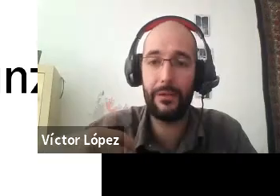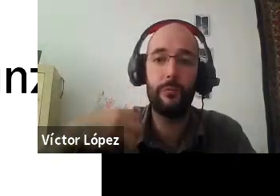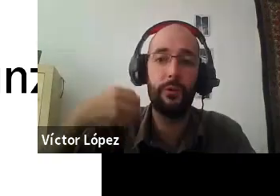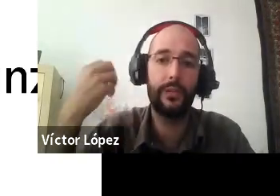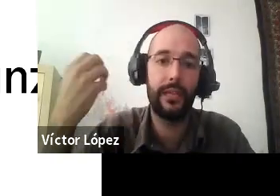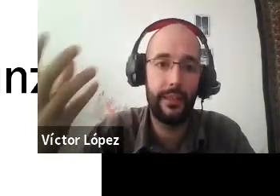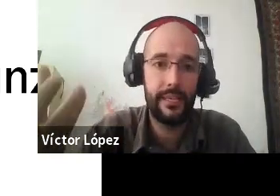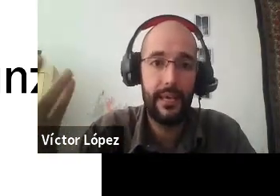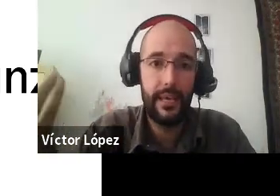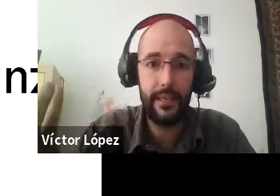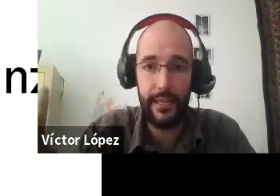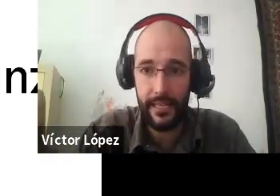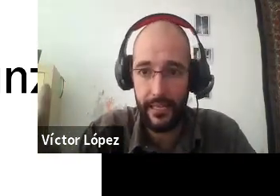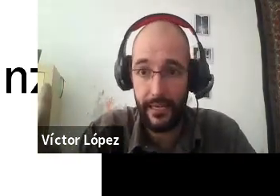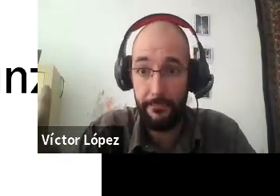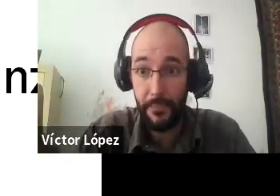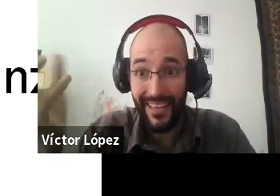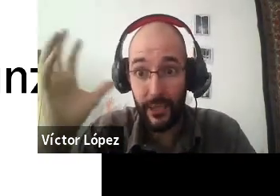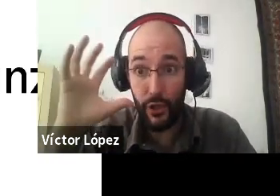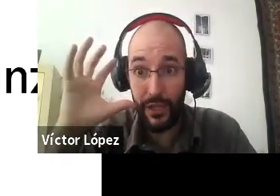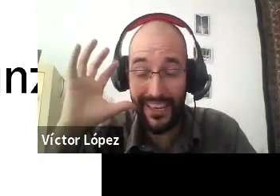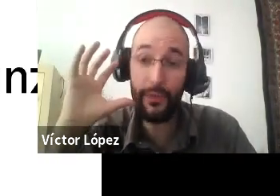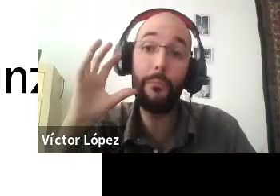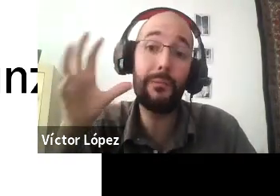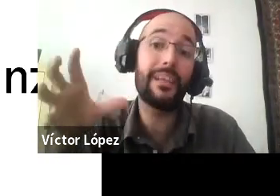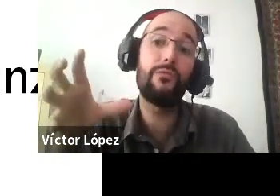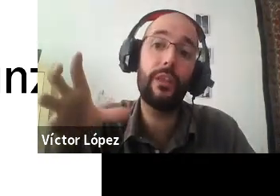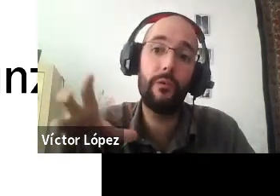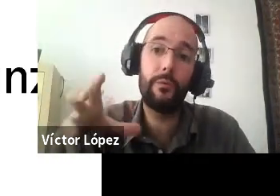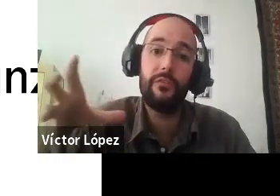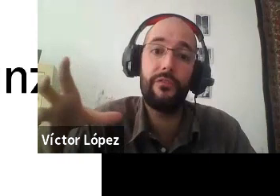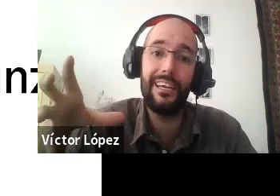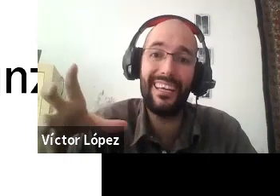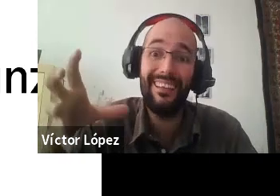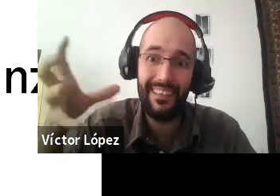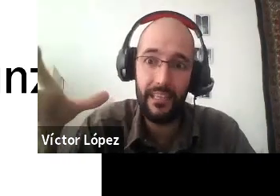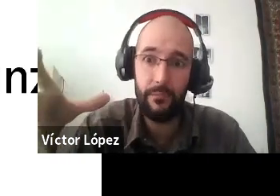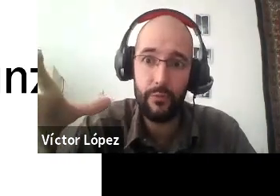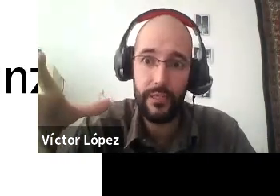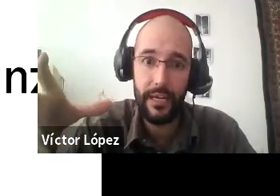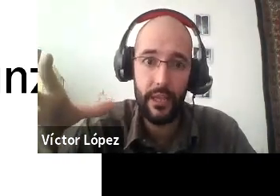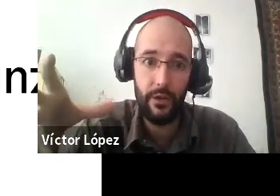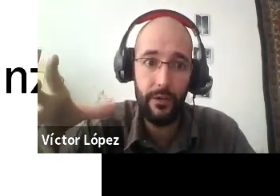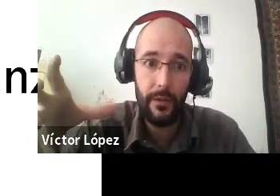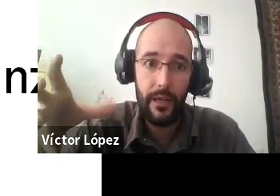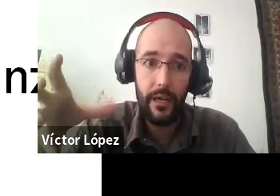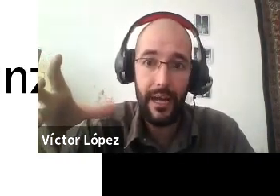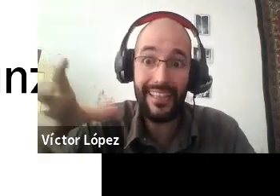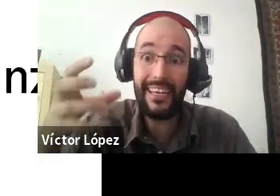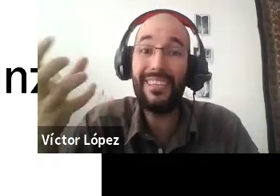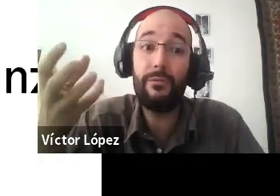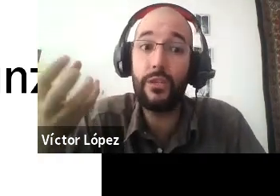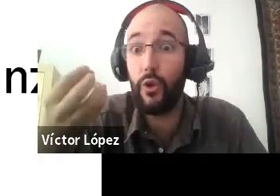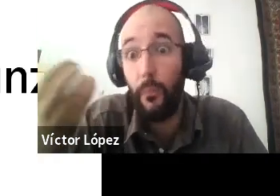gente tiene más oportunidades, etcétera, etcétera. Y entonces se hace un primer esfuerzo por definir qué entendemos por indagación